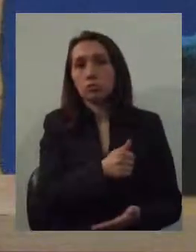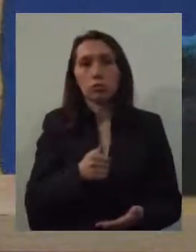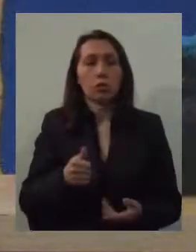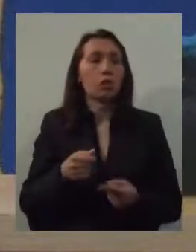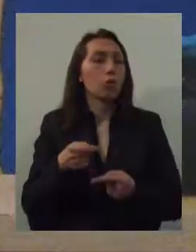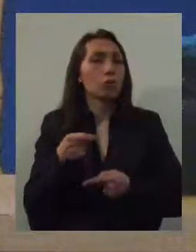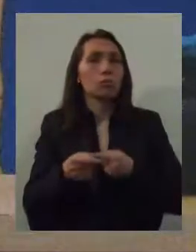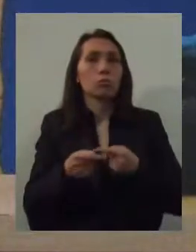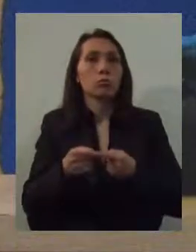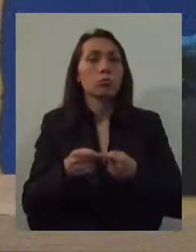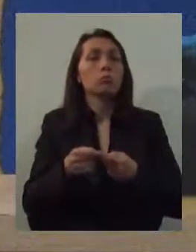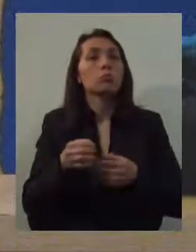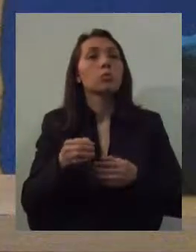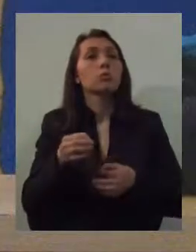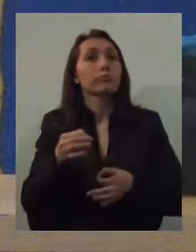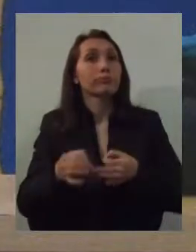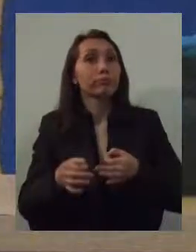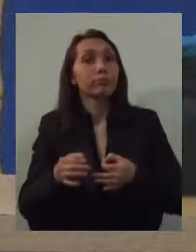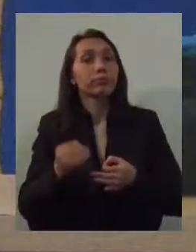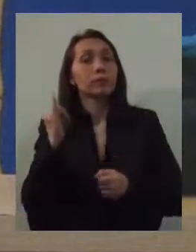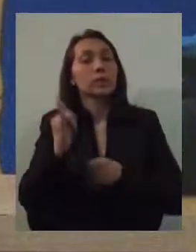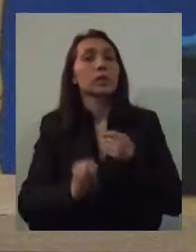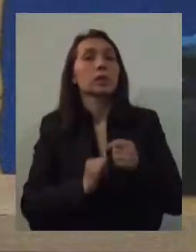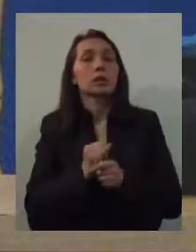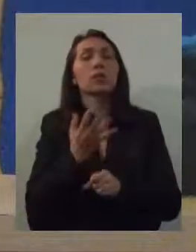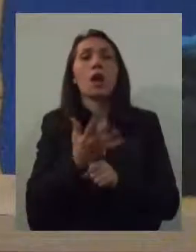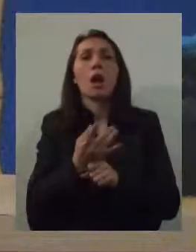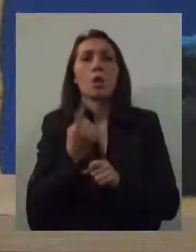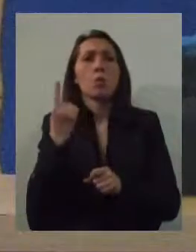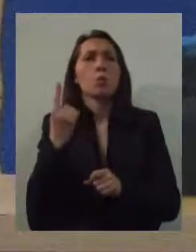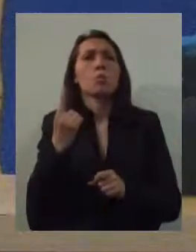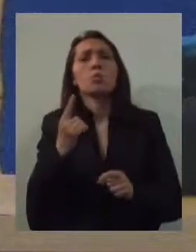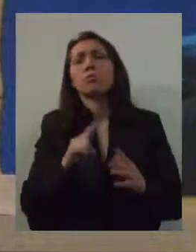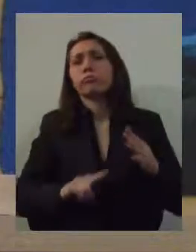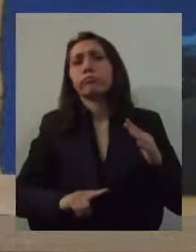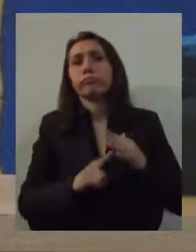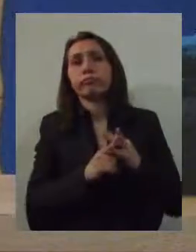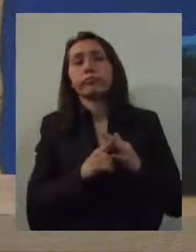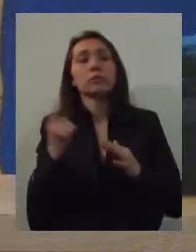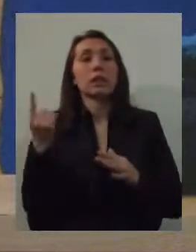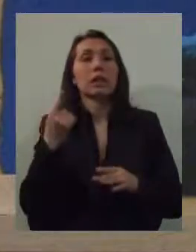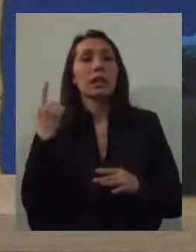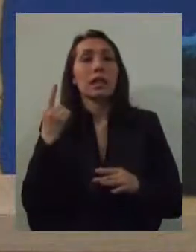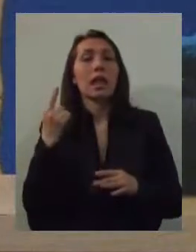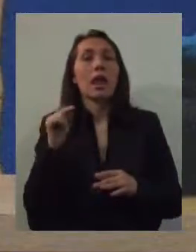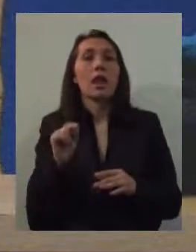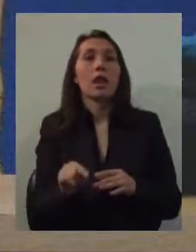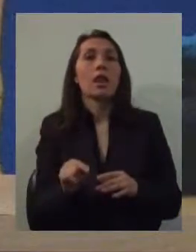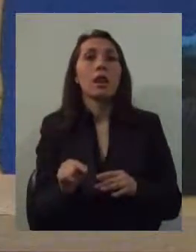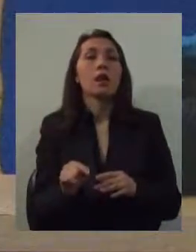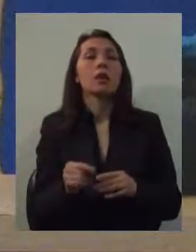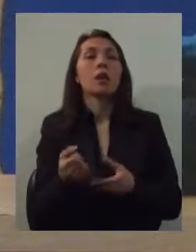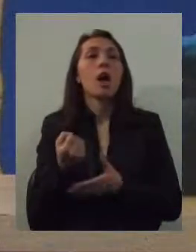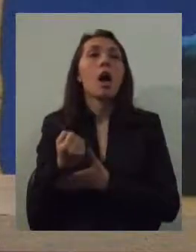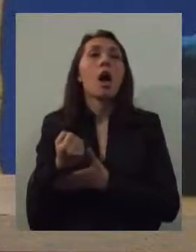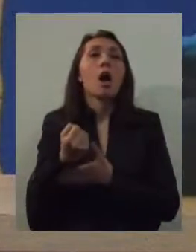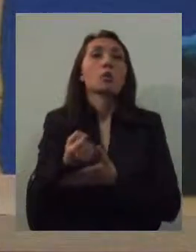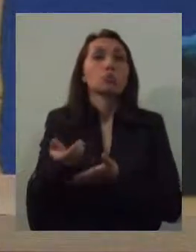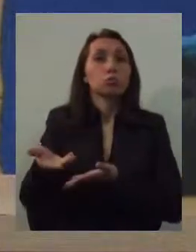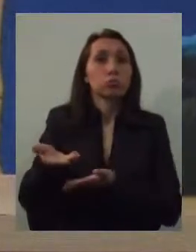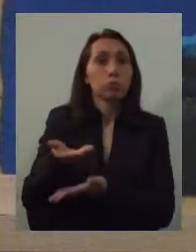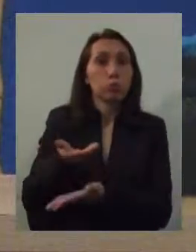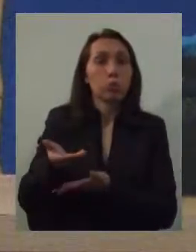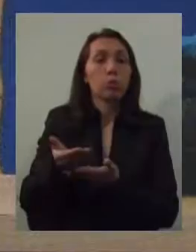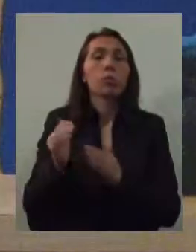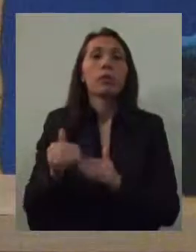procesal, en definitiva, internacional. Y hay un principio general, precisamente, en materia de cooperación, en